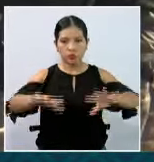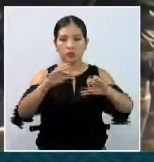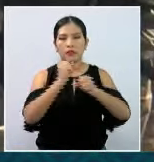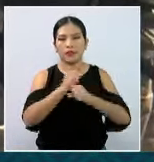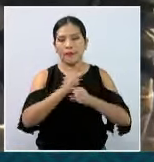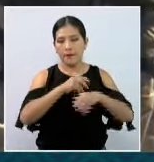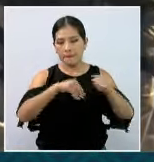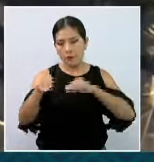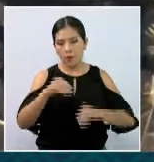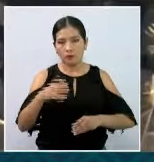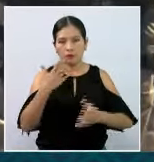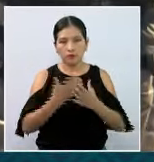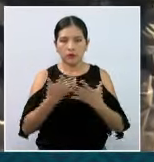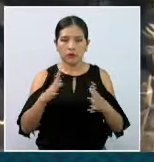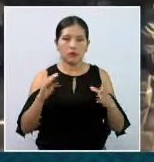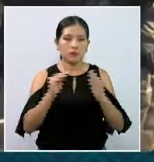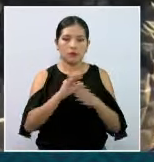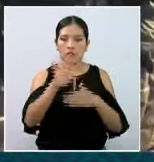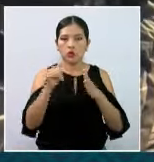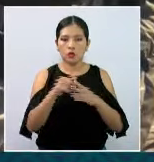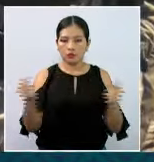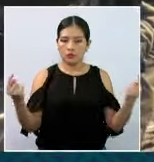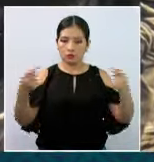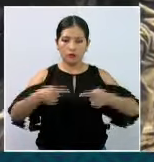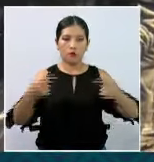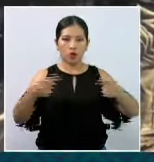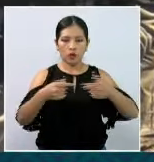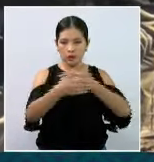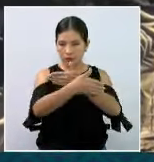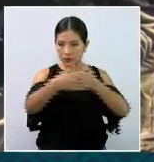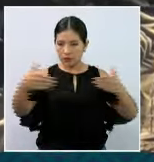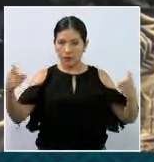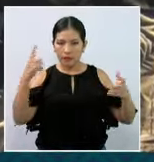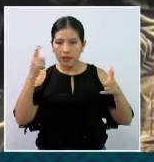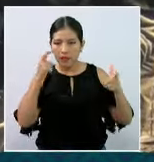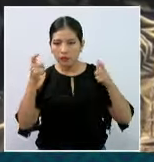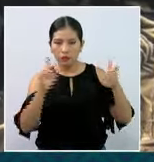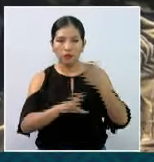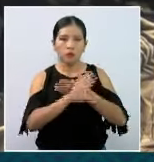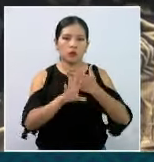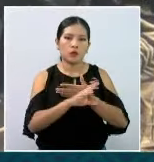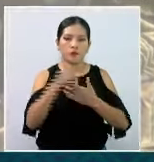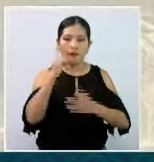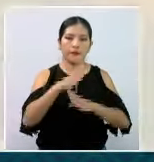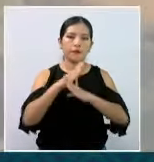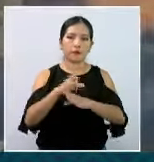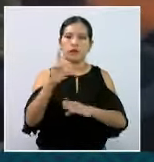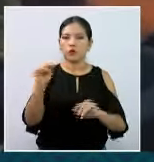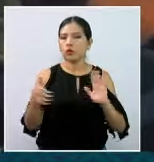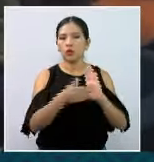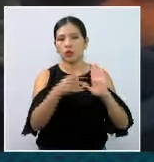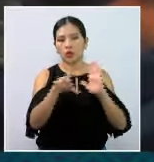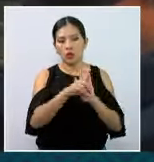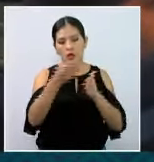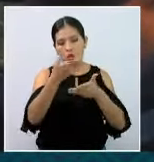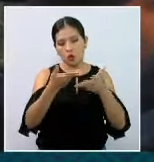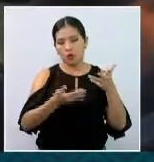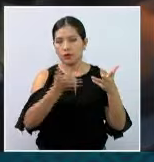importante, ¿cierto?, de funcionarios en la línea fronteriza con la finalidad de evitar este tipo de delitos que yo acabo de